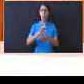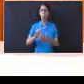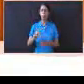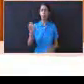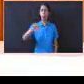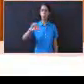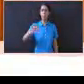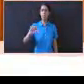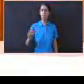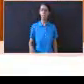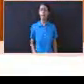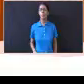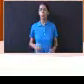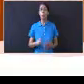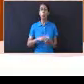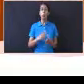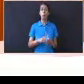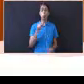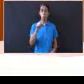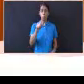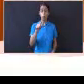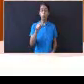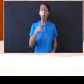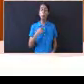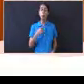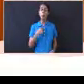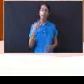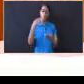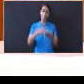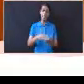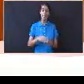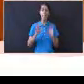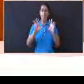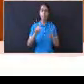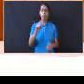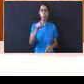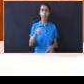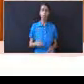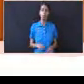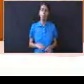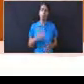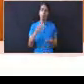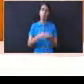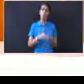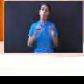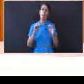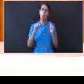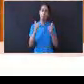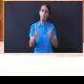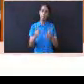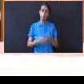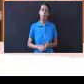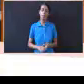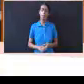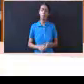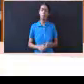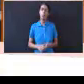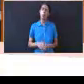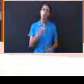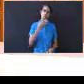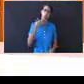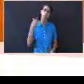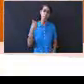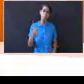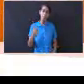Y cuando yo llegue a 10 ya usted lleva 20 tal vez. Porque es más fácil hermano. Es más fácil que nosotros